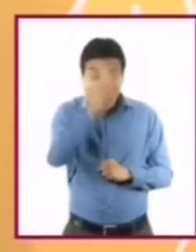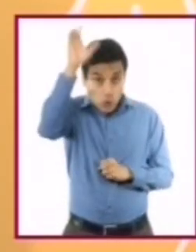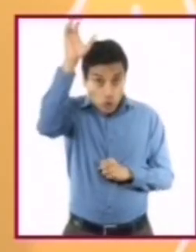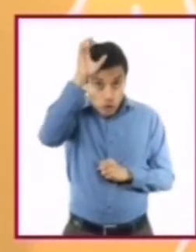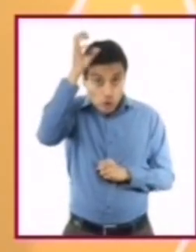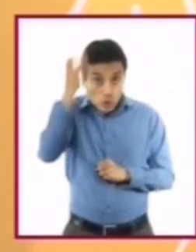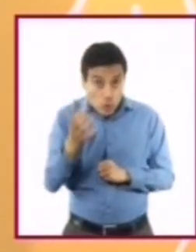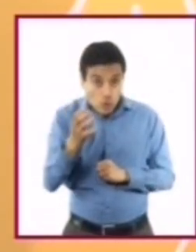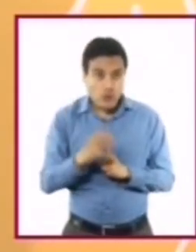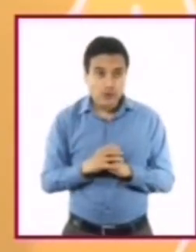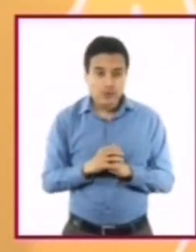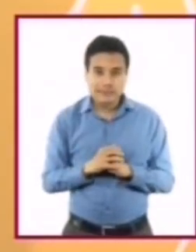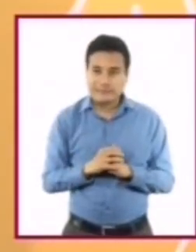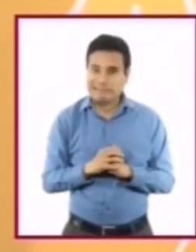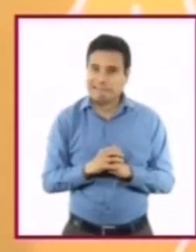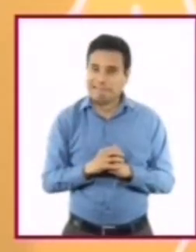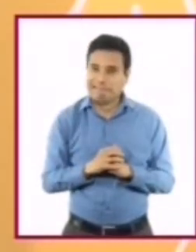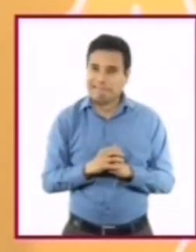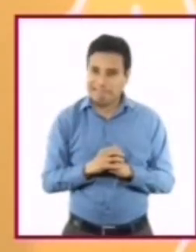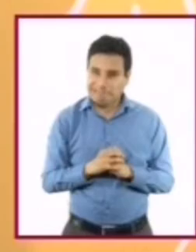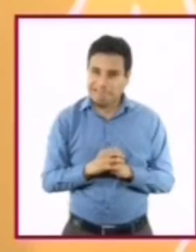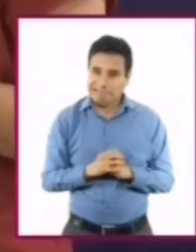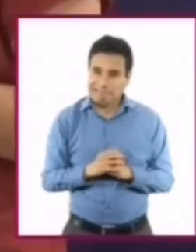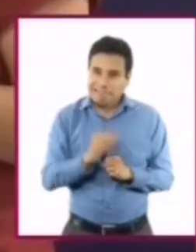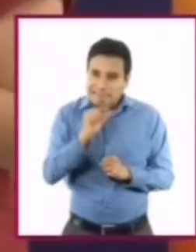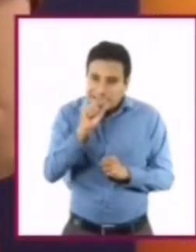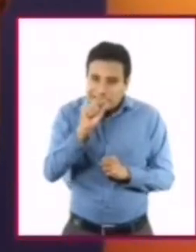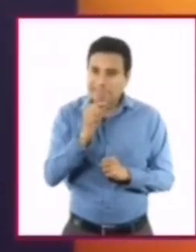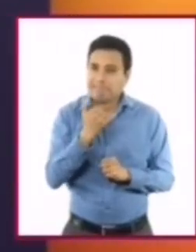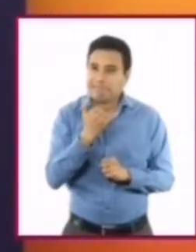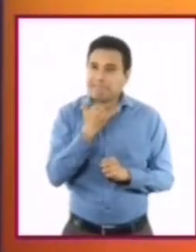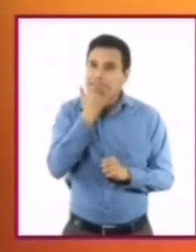el universo no era la más adecuada en todos los contextos.